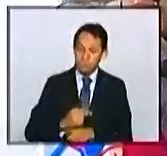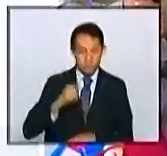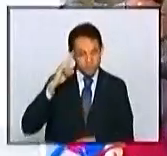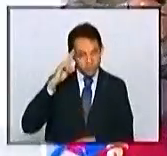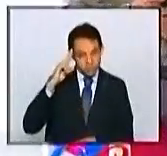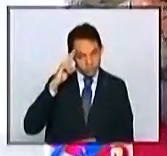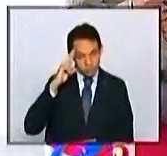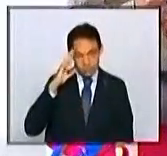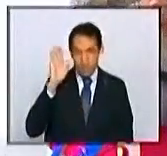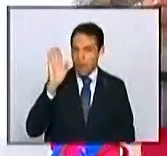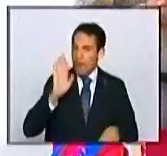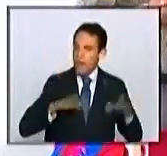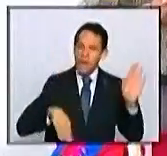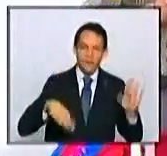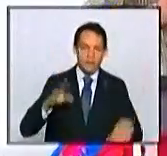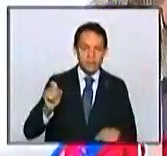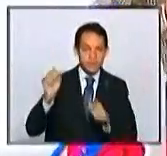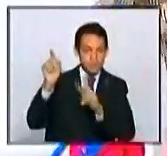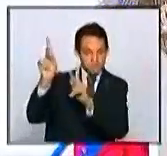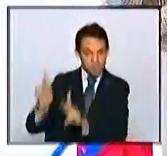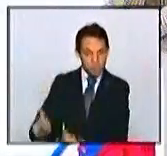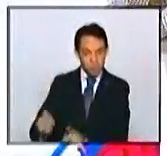uno se encuentra en ello que las personas